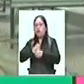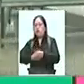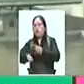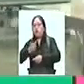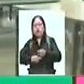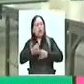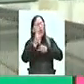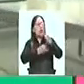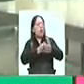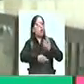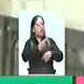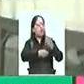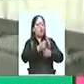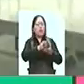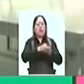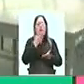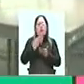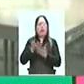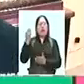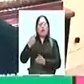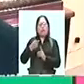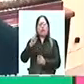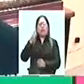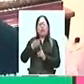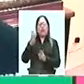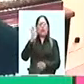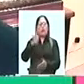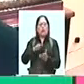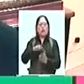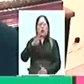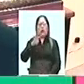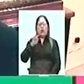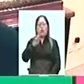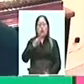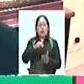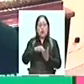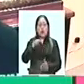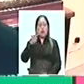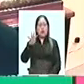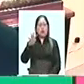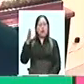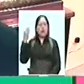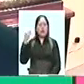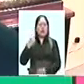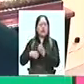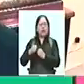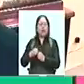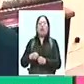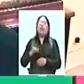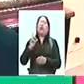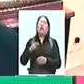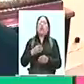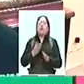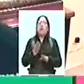exportar. Sin embargo, desde el año 2014, cuando concluye el periodo de bonanza, hemos empezado a ver una